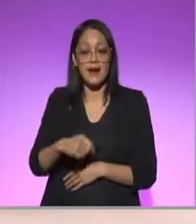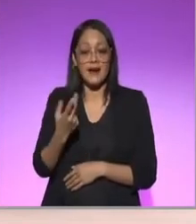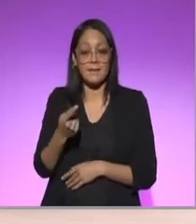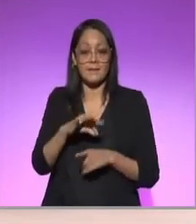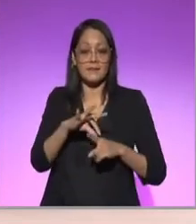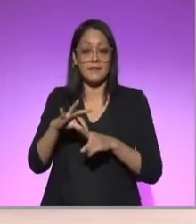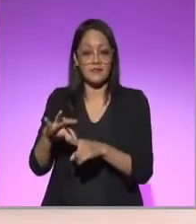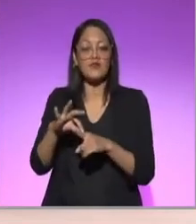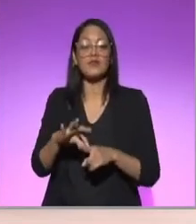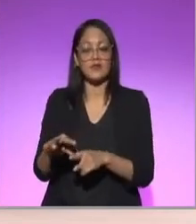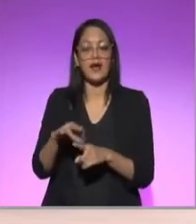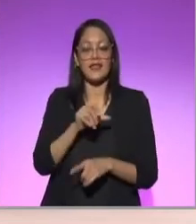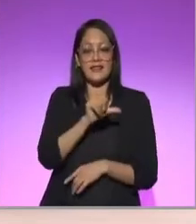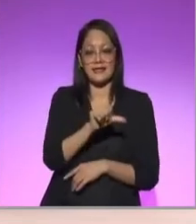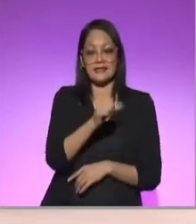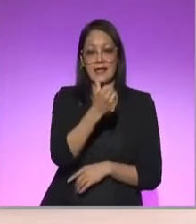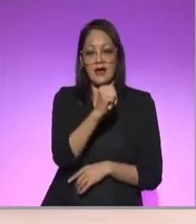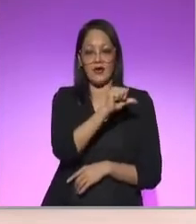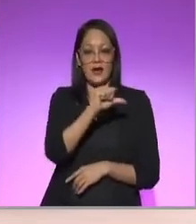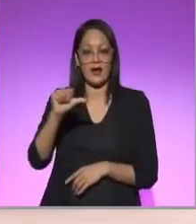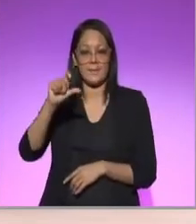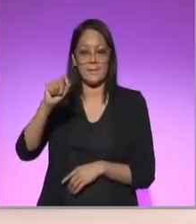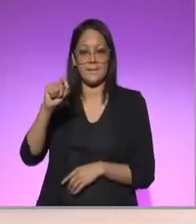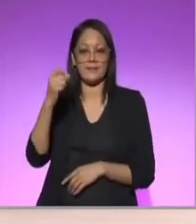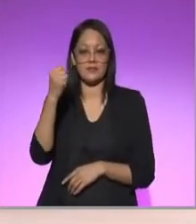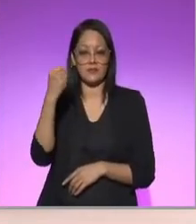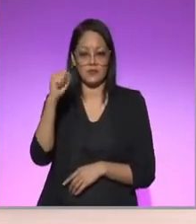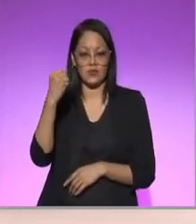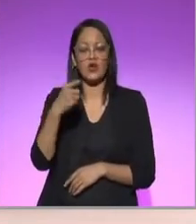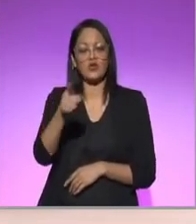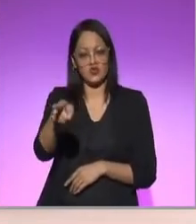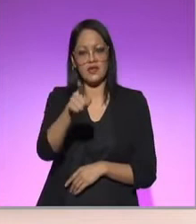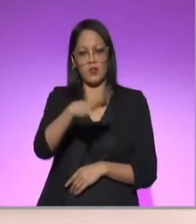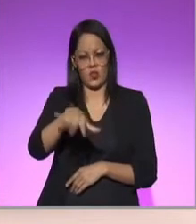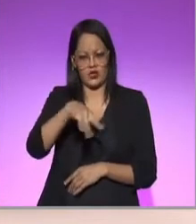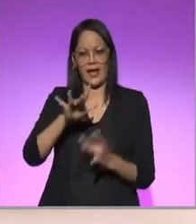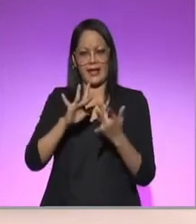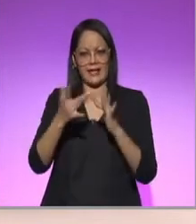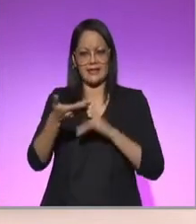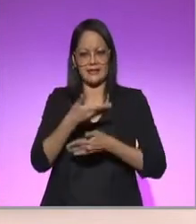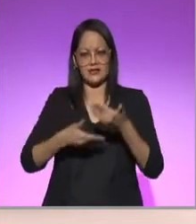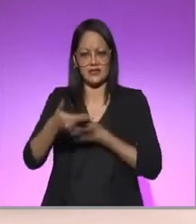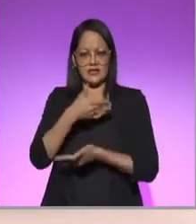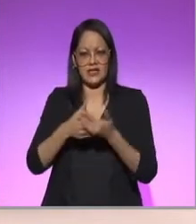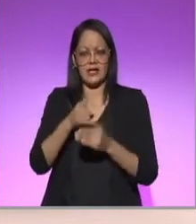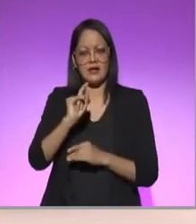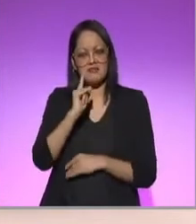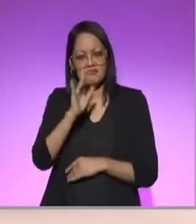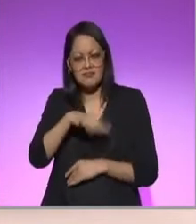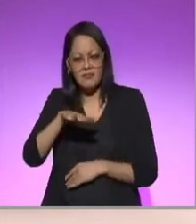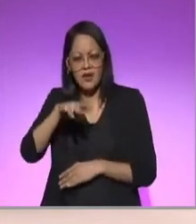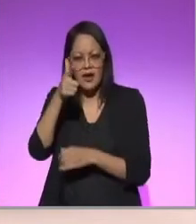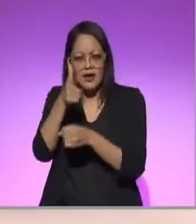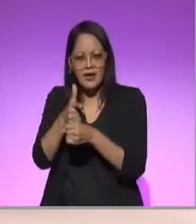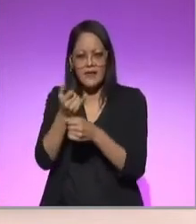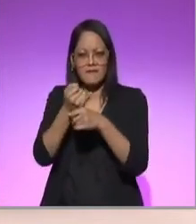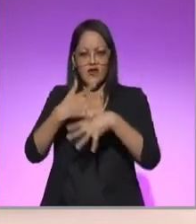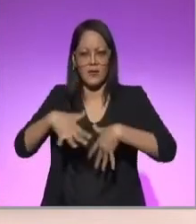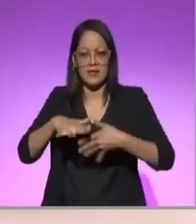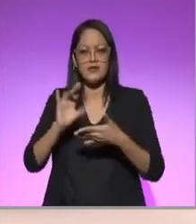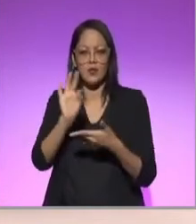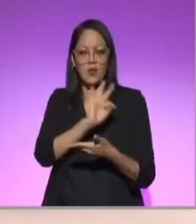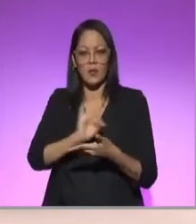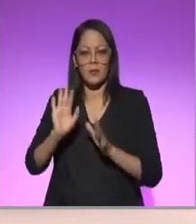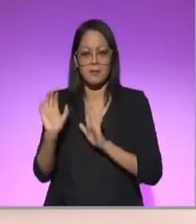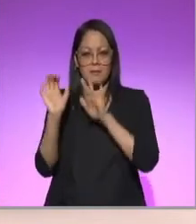del 16 de agosto al 20 de septiembre. Búsquenlos en sus redes sociales para que tengan toda la información y se puedan inscribir y